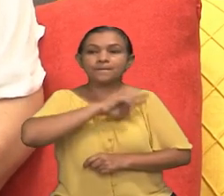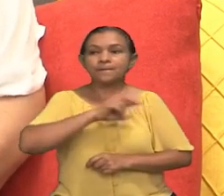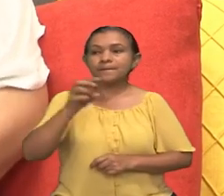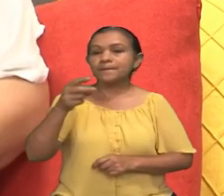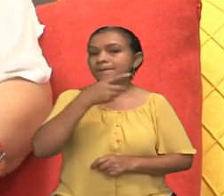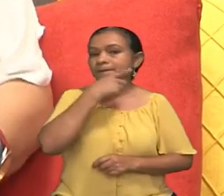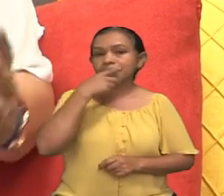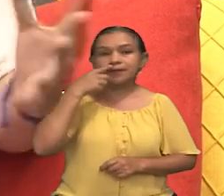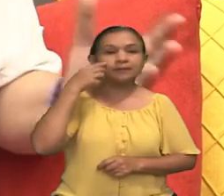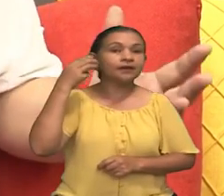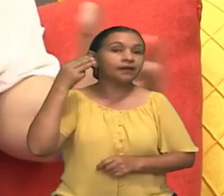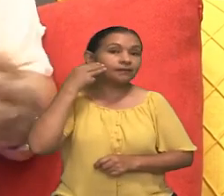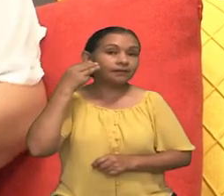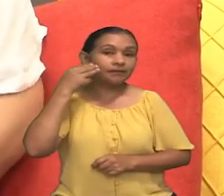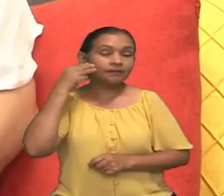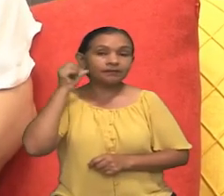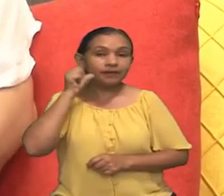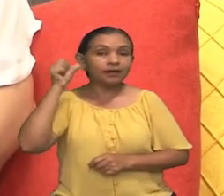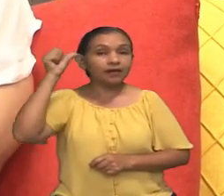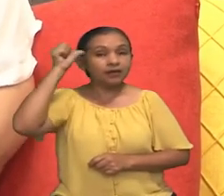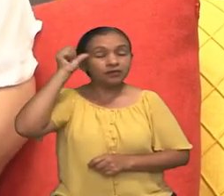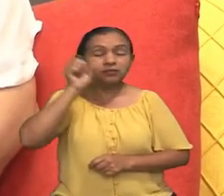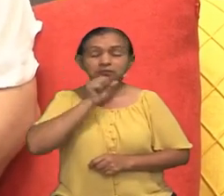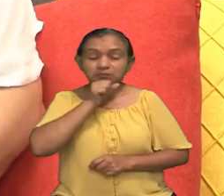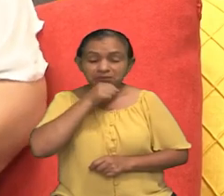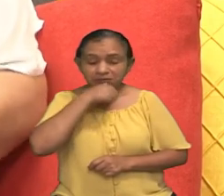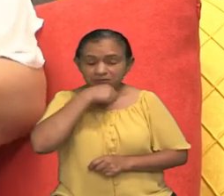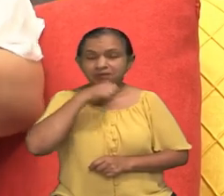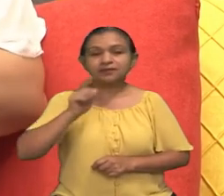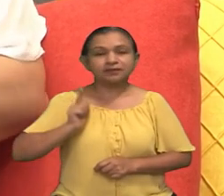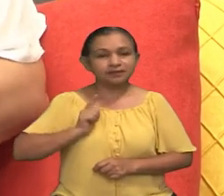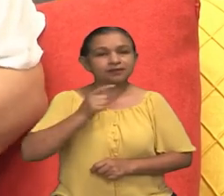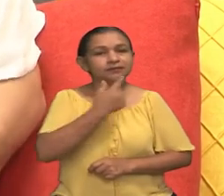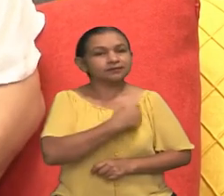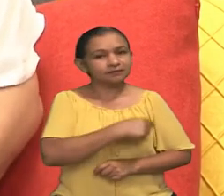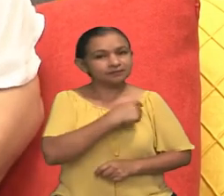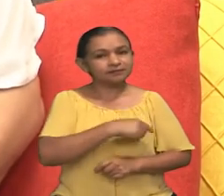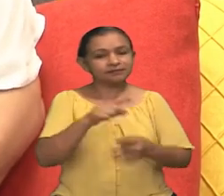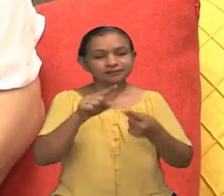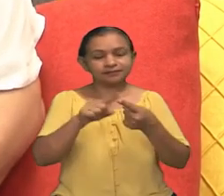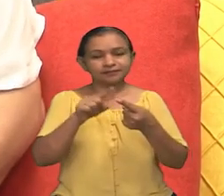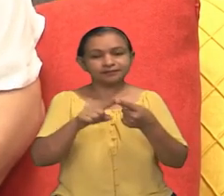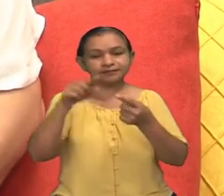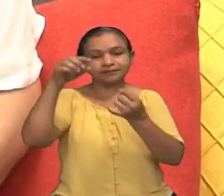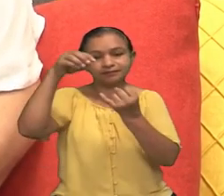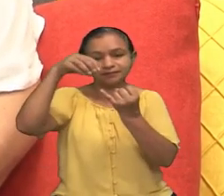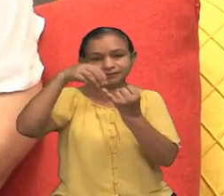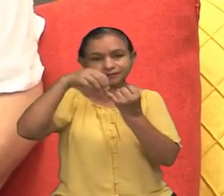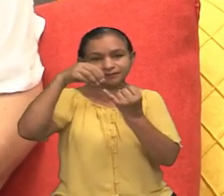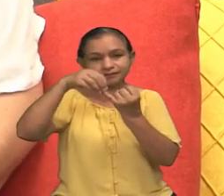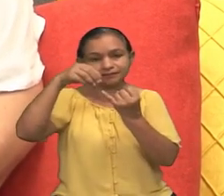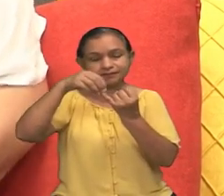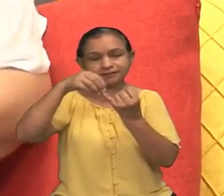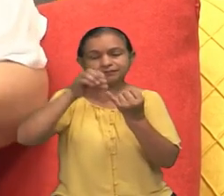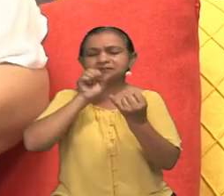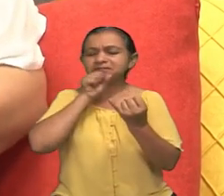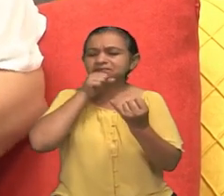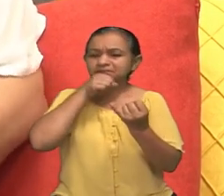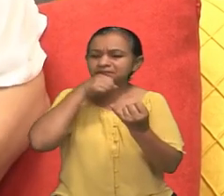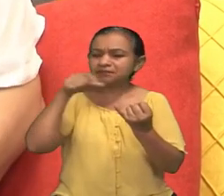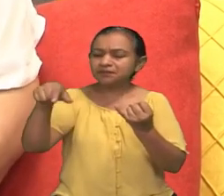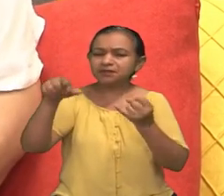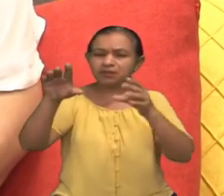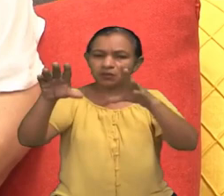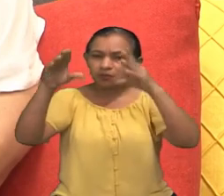madres y para adultos mayores. Tenemos coordinaciones con el INATEC para involucrarlos en